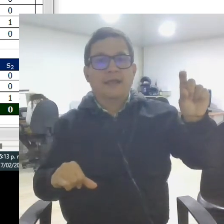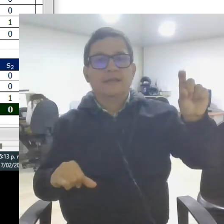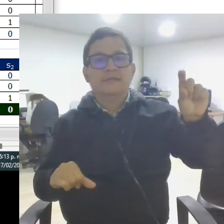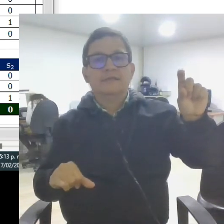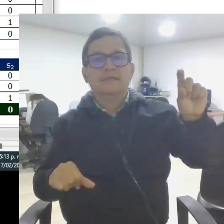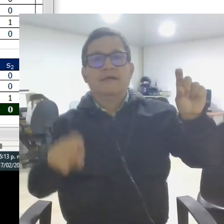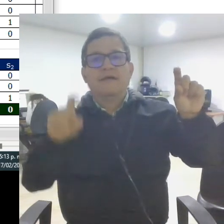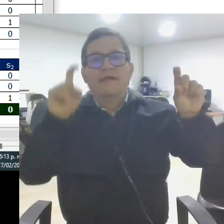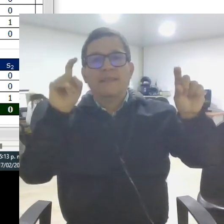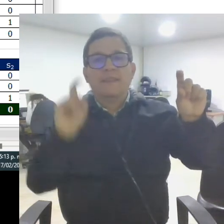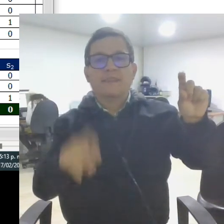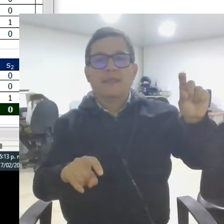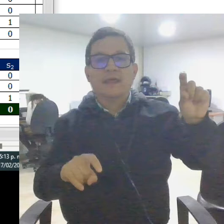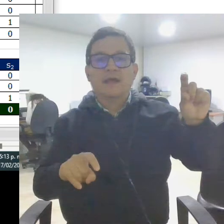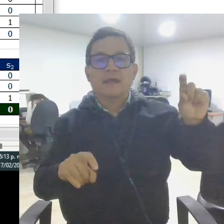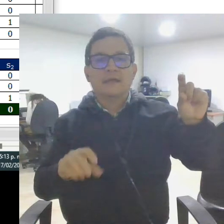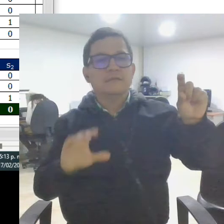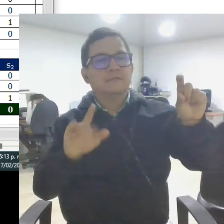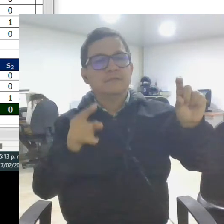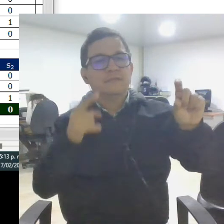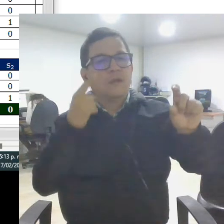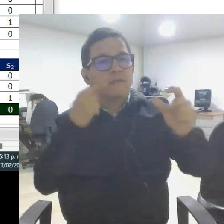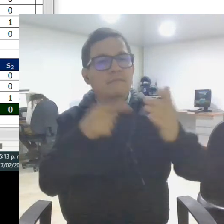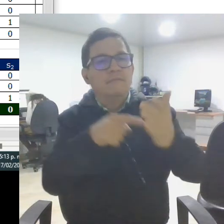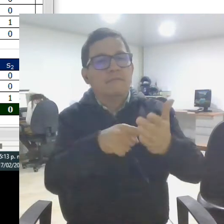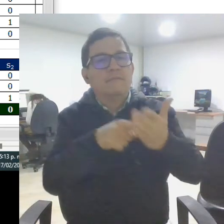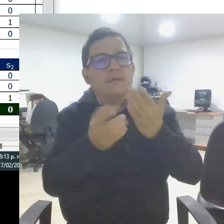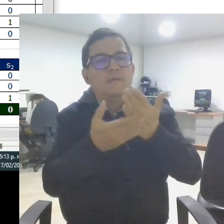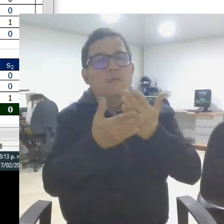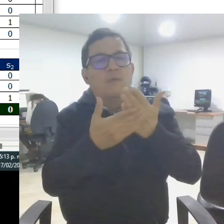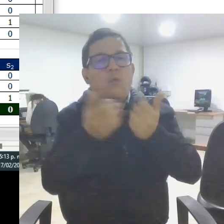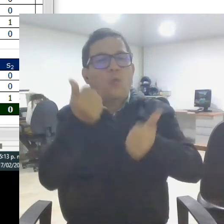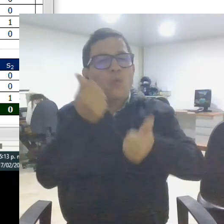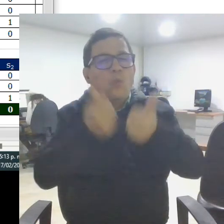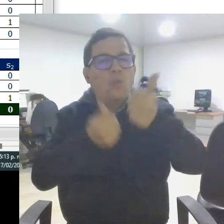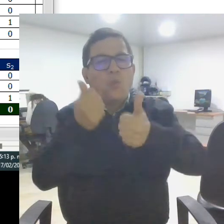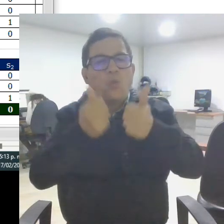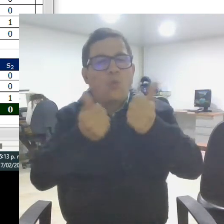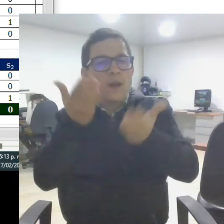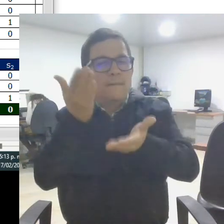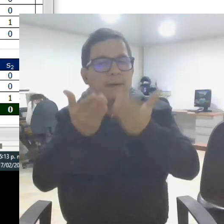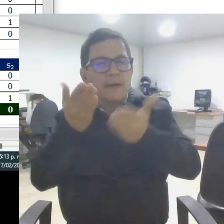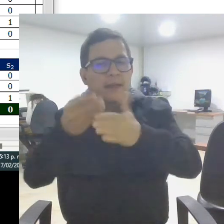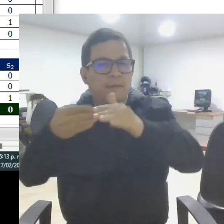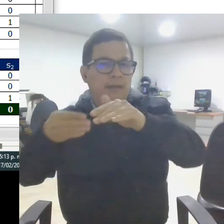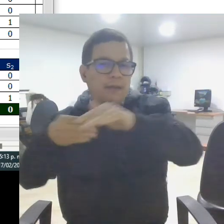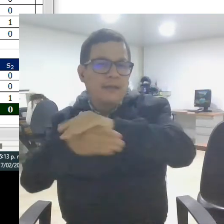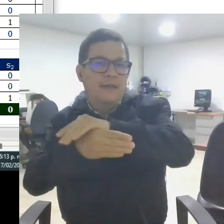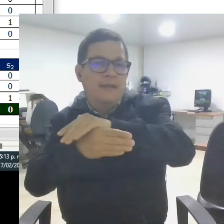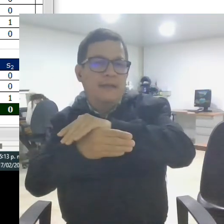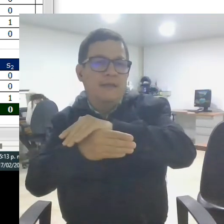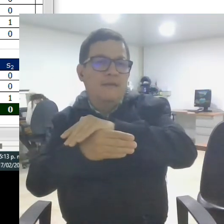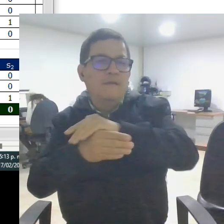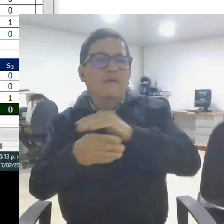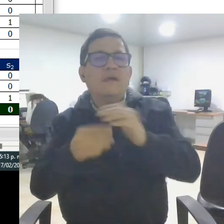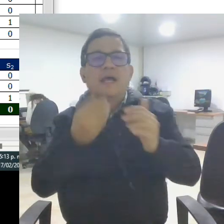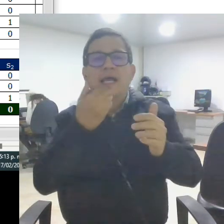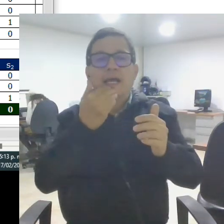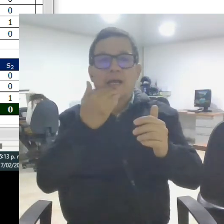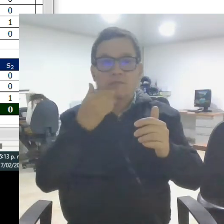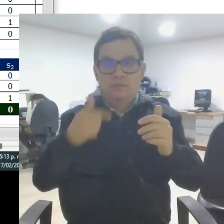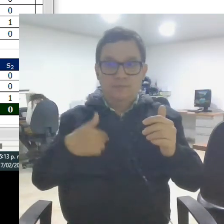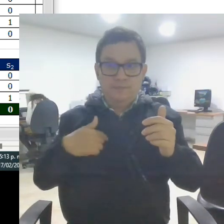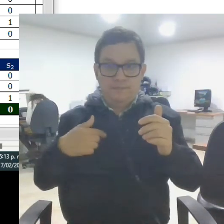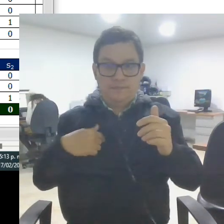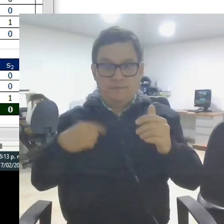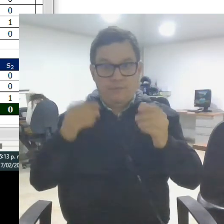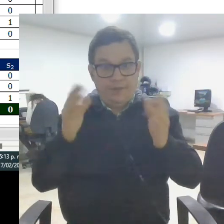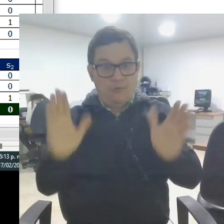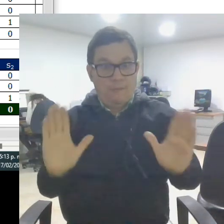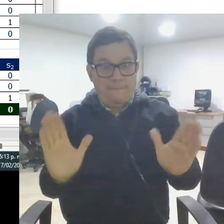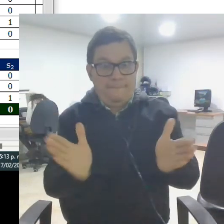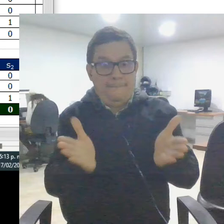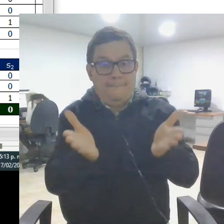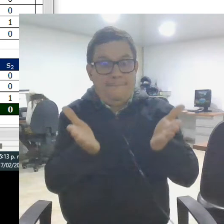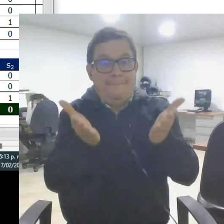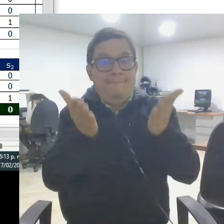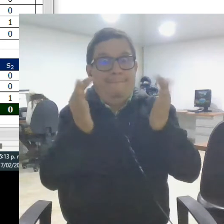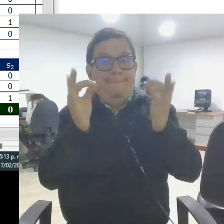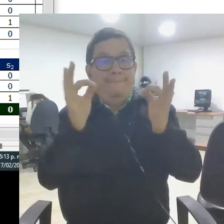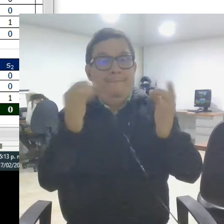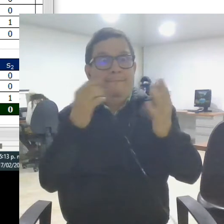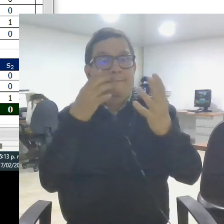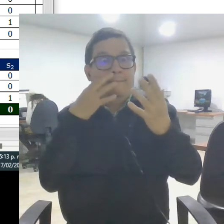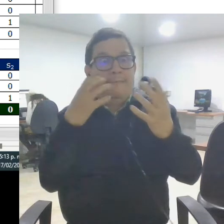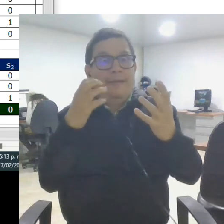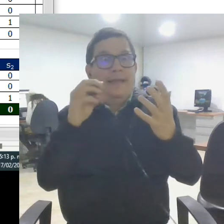me va a decir cuál es la variable entrante. En este caso, cuando voy a maximizar en un ejercicio,